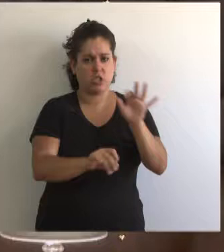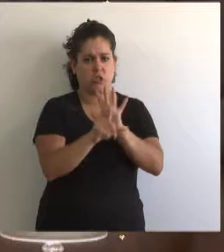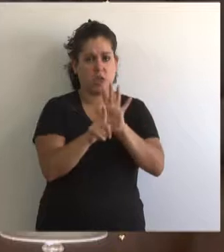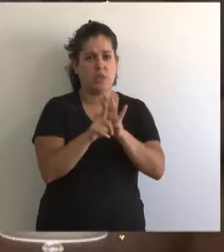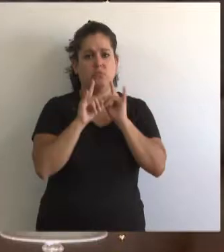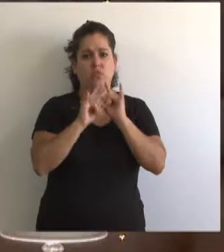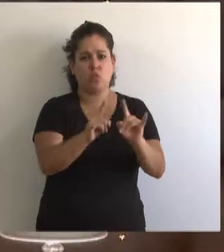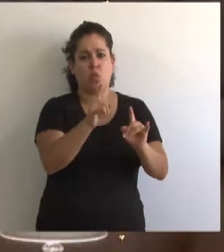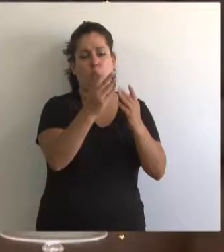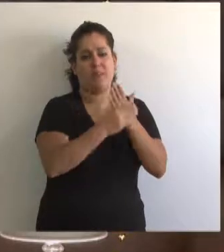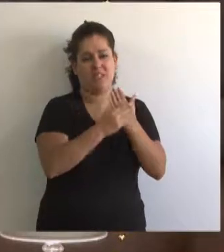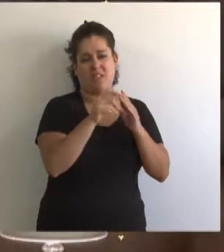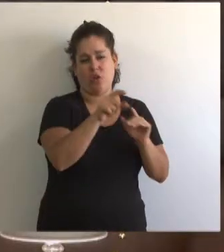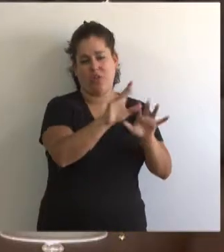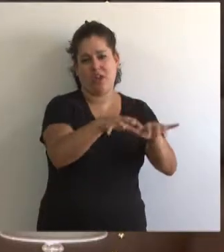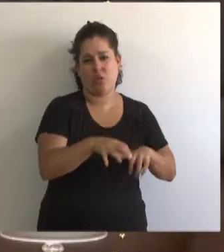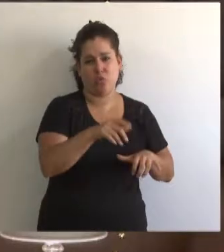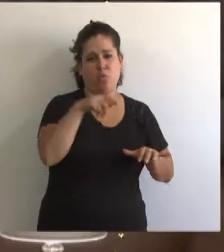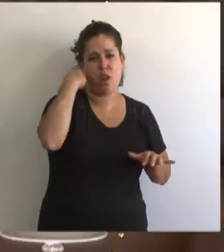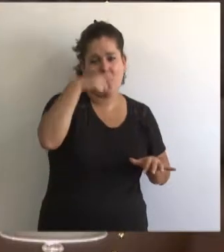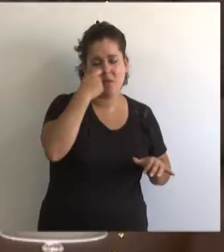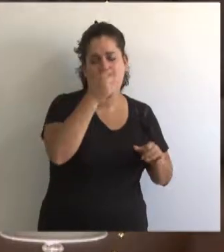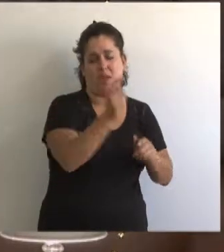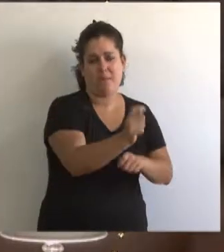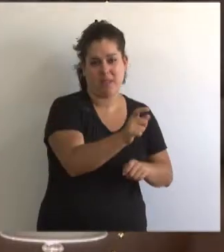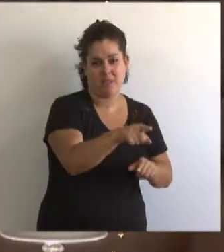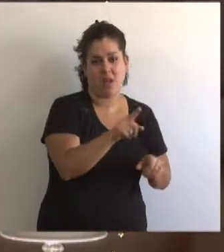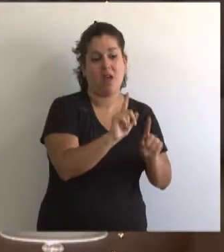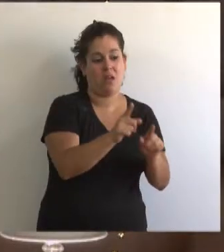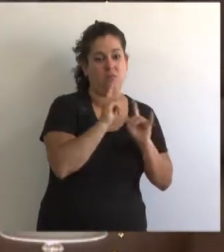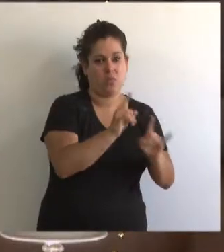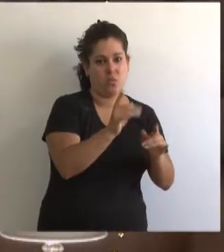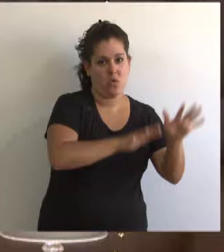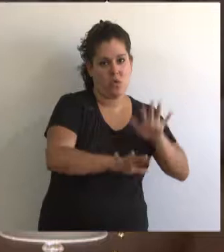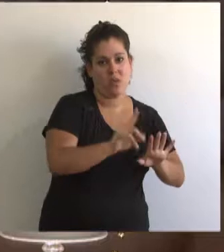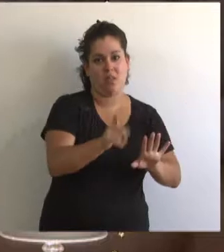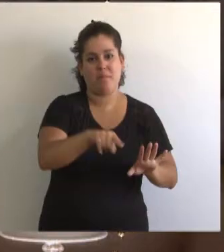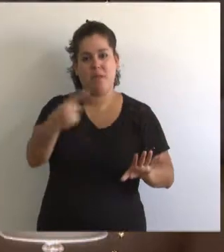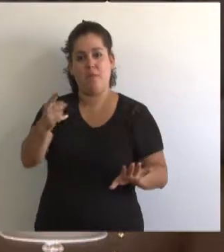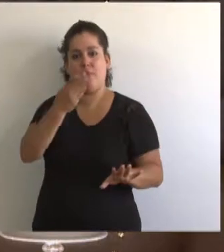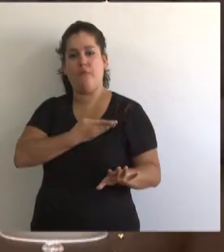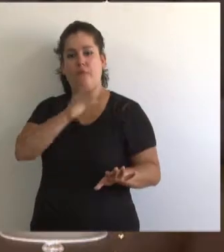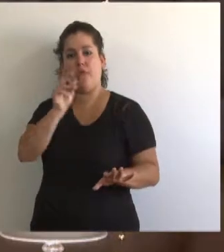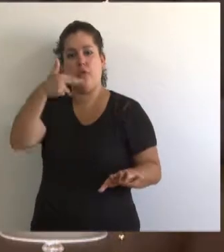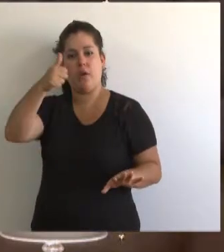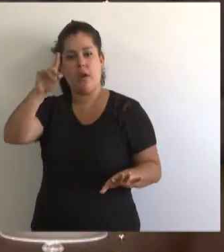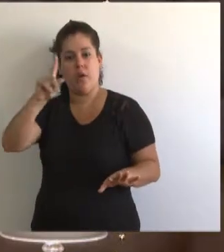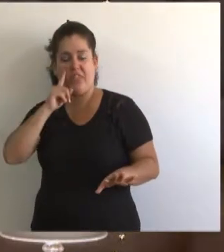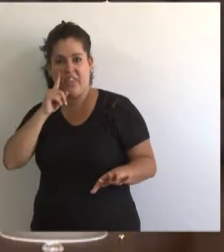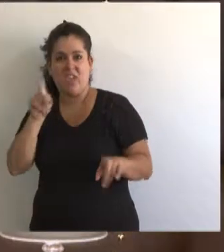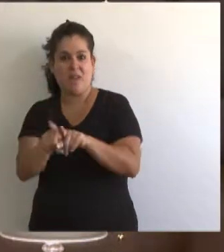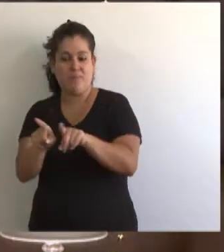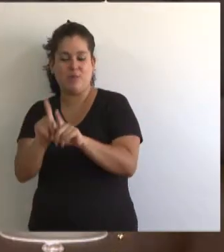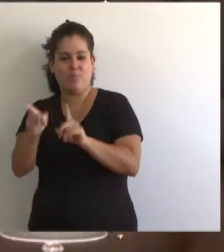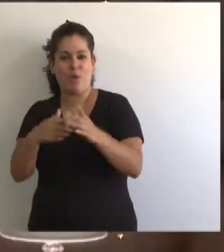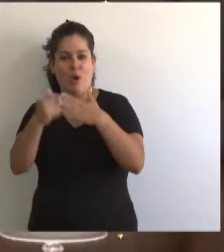de ley en cabeza del Ministerio de Agricultura, Ganadería, Pesca y Alimentos y en el FONAVI y los institutos de viviendas en cada